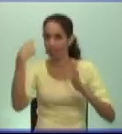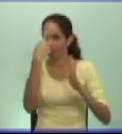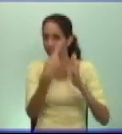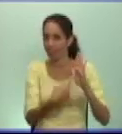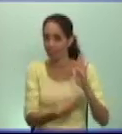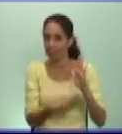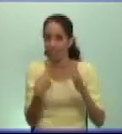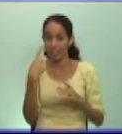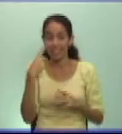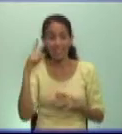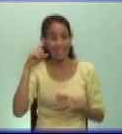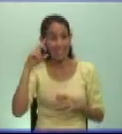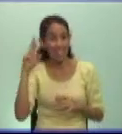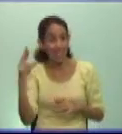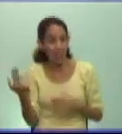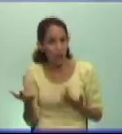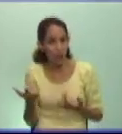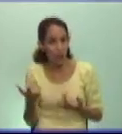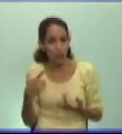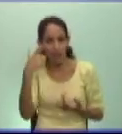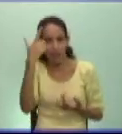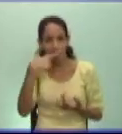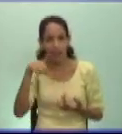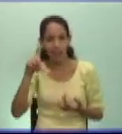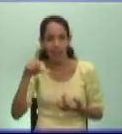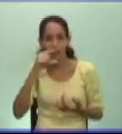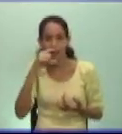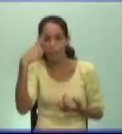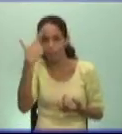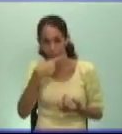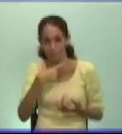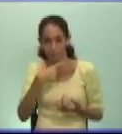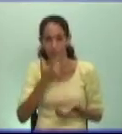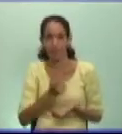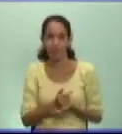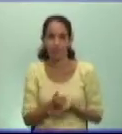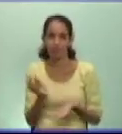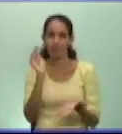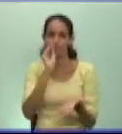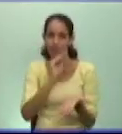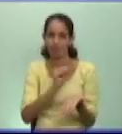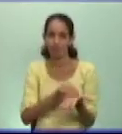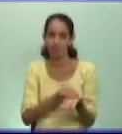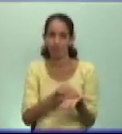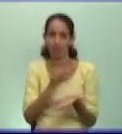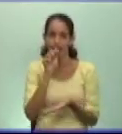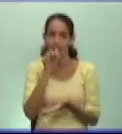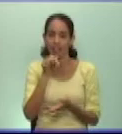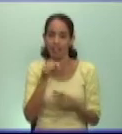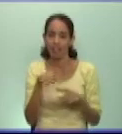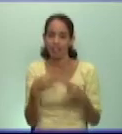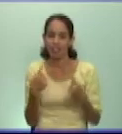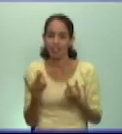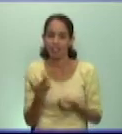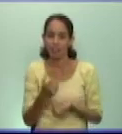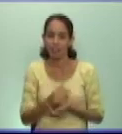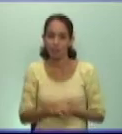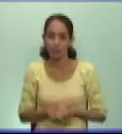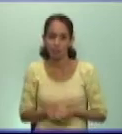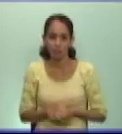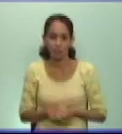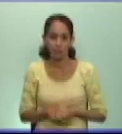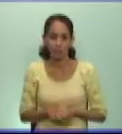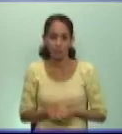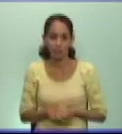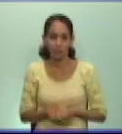en la última clase, como el modelo más concreto. Pero quisiéramos un poco simplificar esto, cosas que ya ustedes conocen, pero